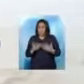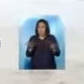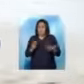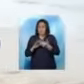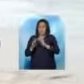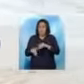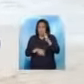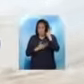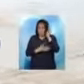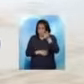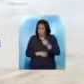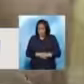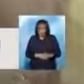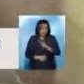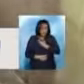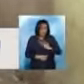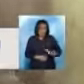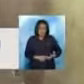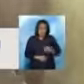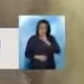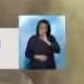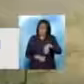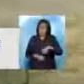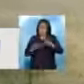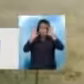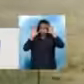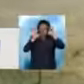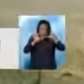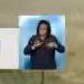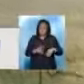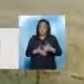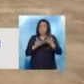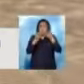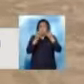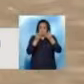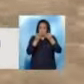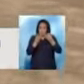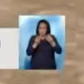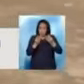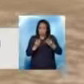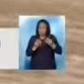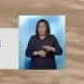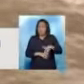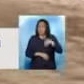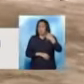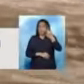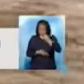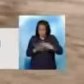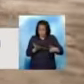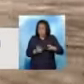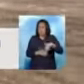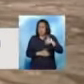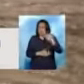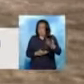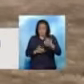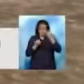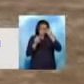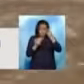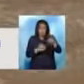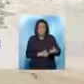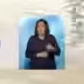de Piura. El mandatario ha asegurado que las lluvias comenzarán a disminuir en las próximas 2 semanas. Esa es la información